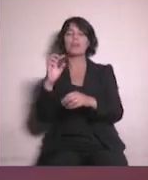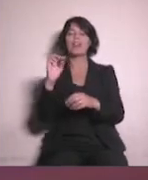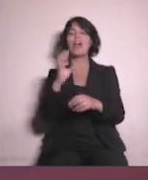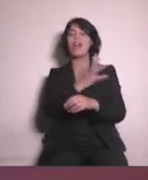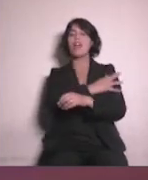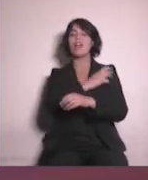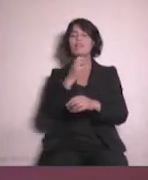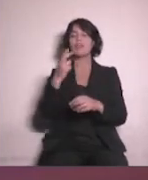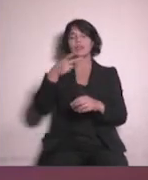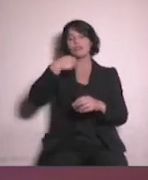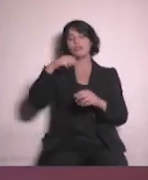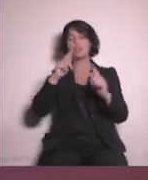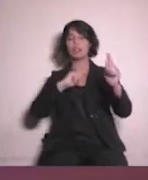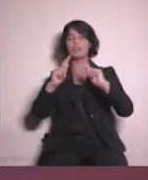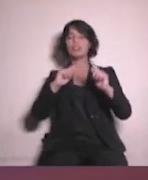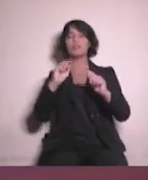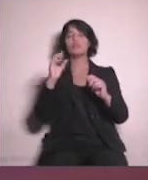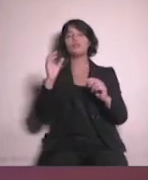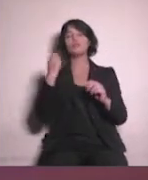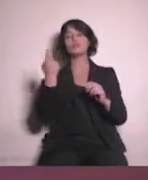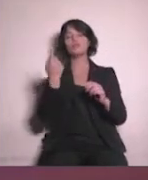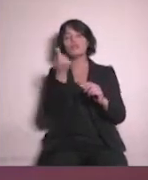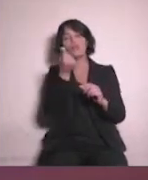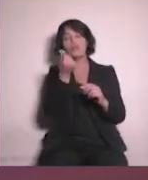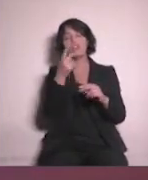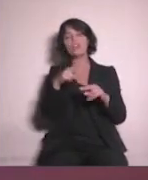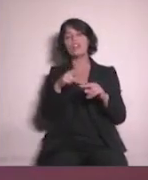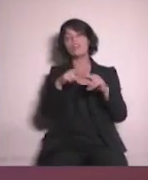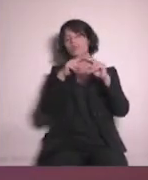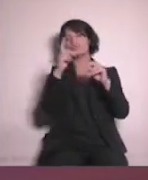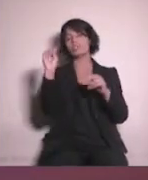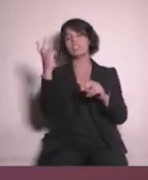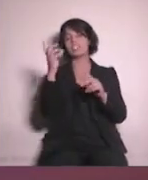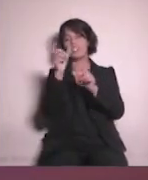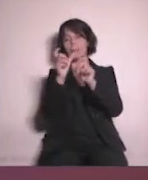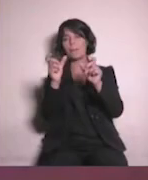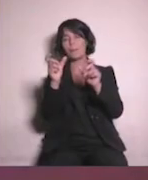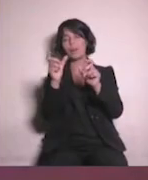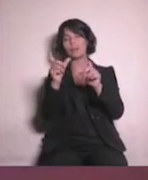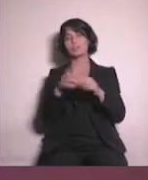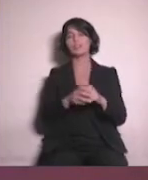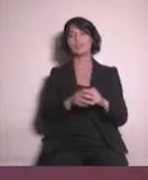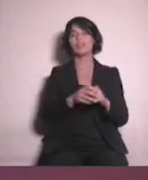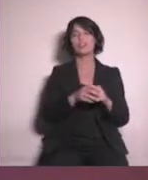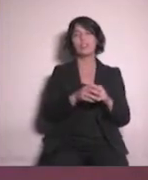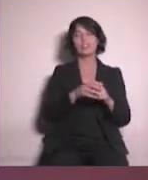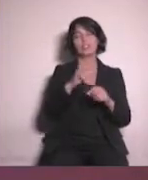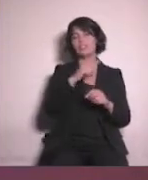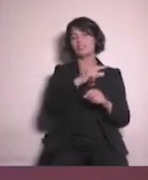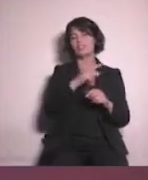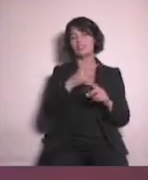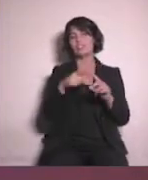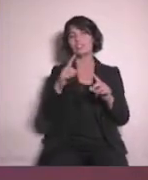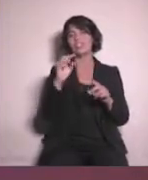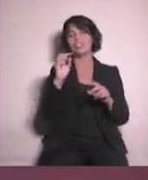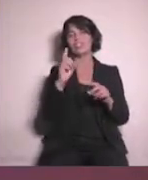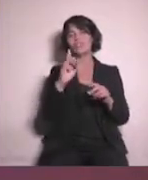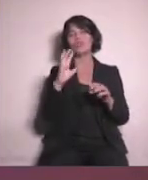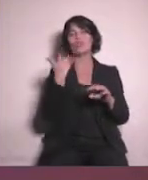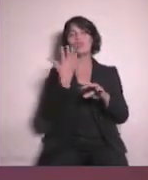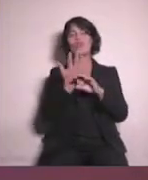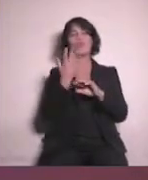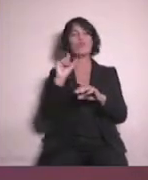dedicamos a administrar recursos de terceros. Y el 1% de la AFP que está invertido en el fondo de pensiones está en el fondo de pensiones, no tiene una inversión